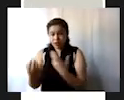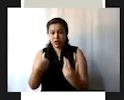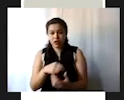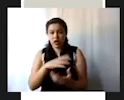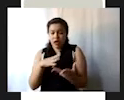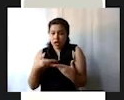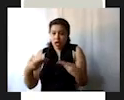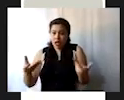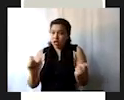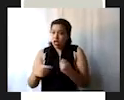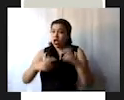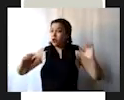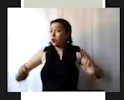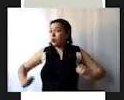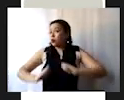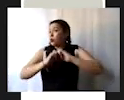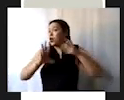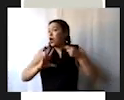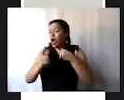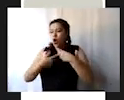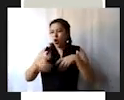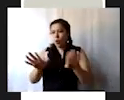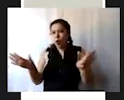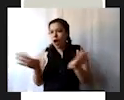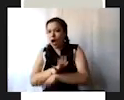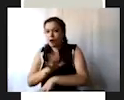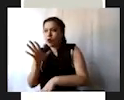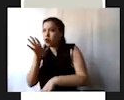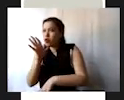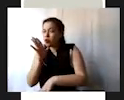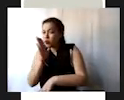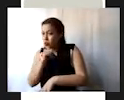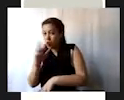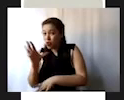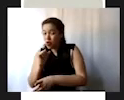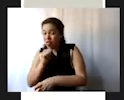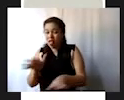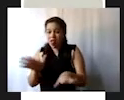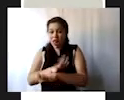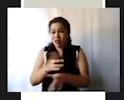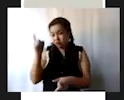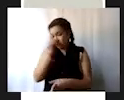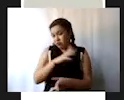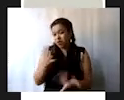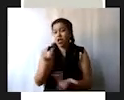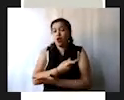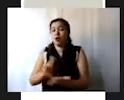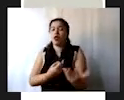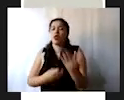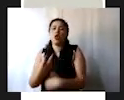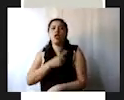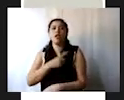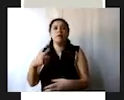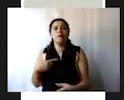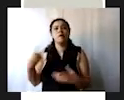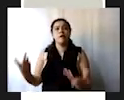momento crítico, en un punto de inflexión, donde hay un plan al que de alguna u otra forma todos tenemos que